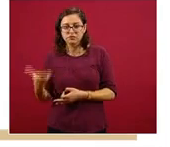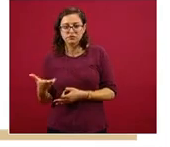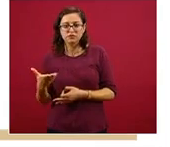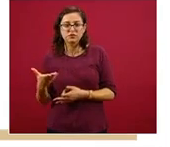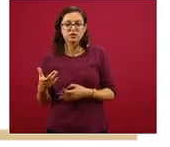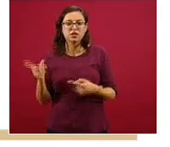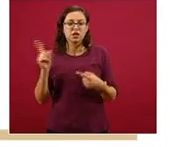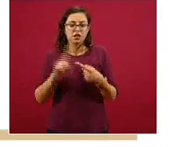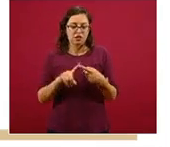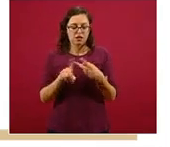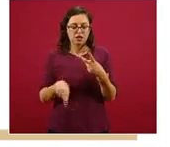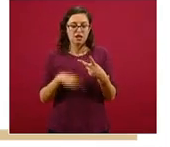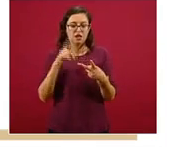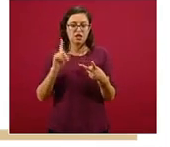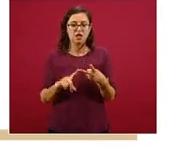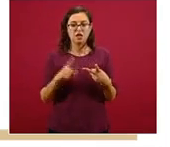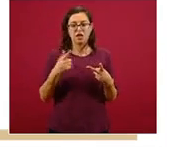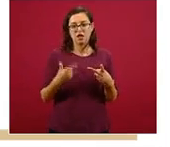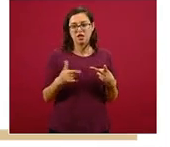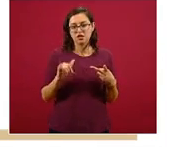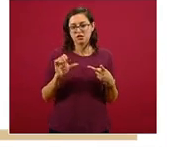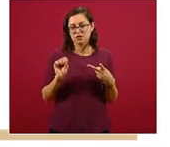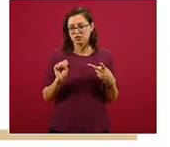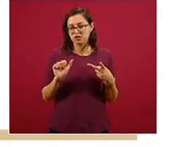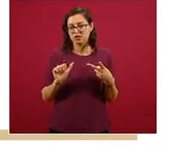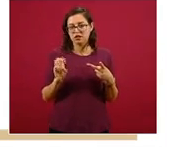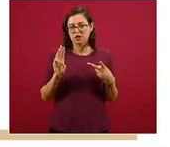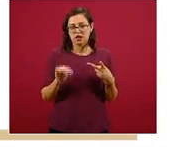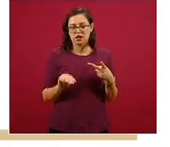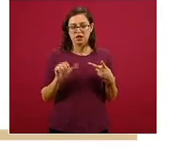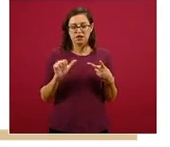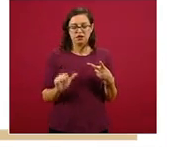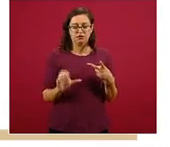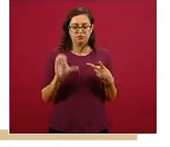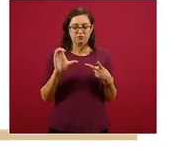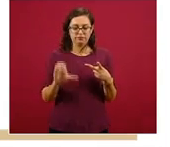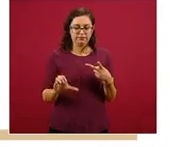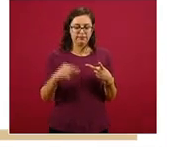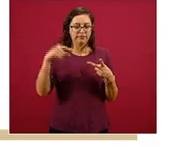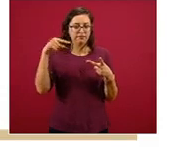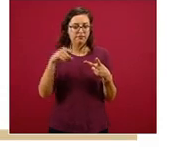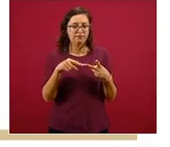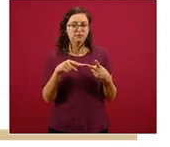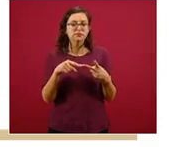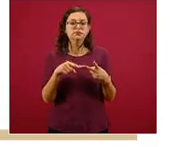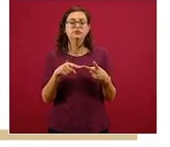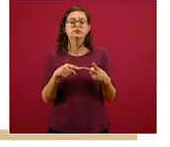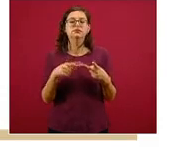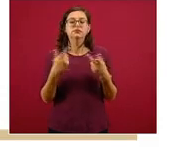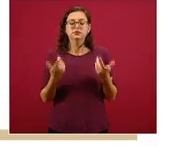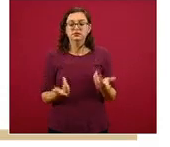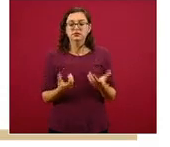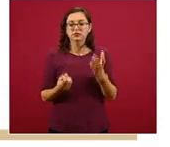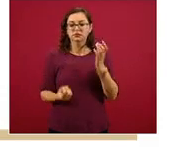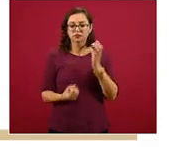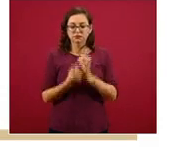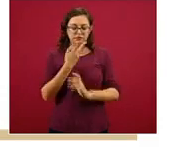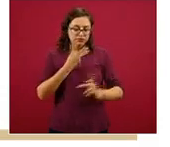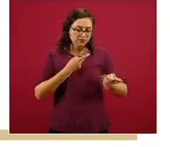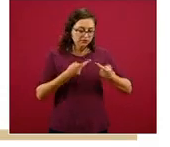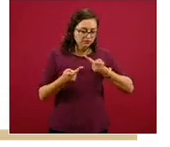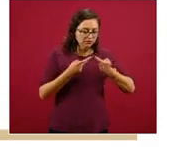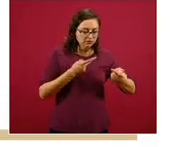Grupo Intersectorial de Alimentación, Salud, Medio Ambiente y Competitividad, como una estrategia